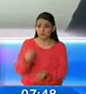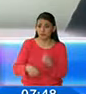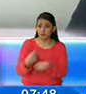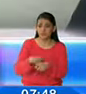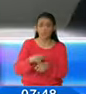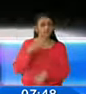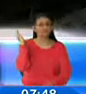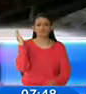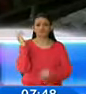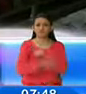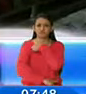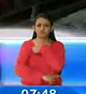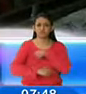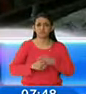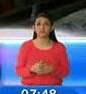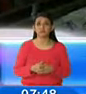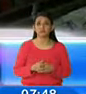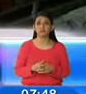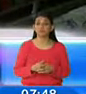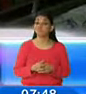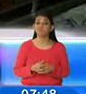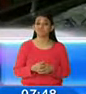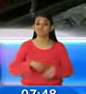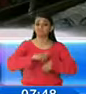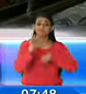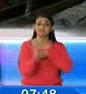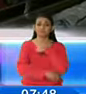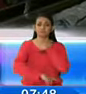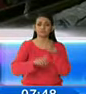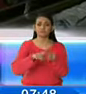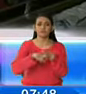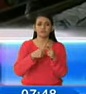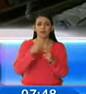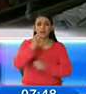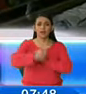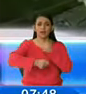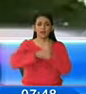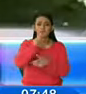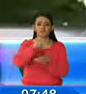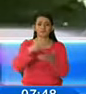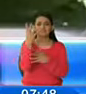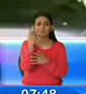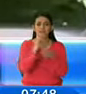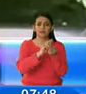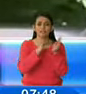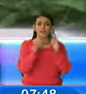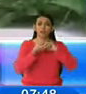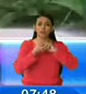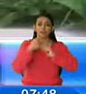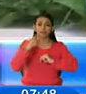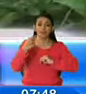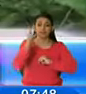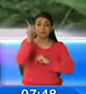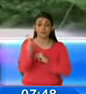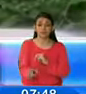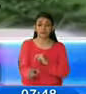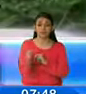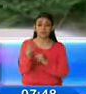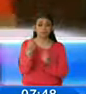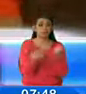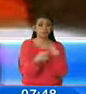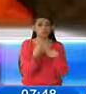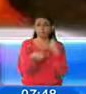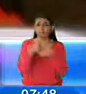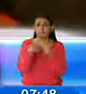para el narcotráfico. Este endurecimiento se dio en el 2015 cuando se reformó la tabla que establece sanciones para el tráfico